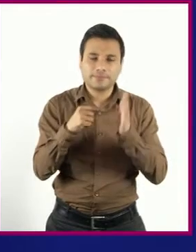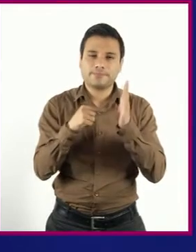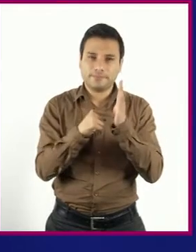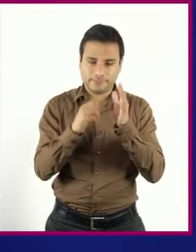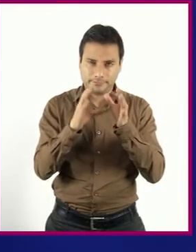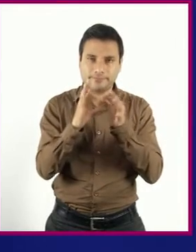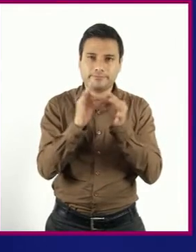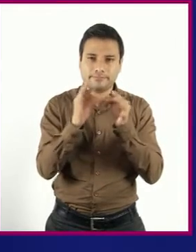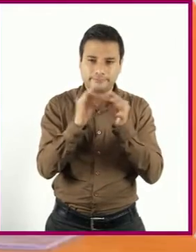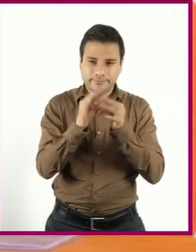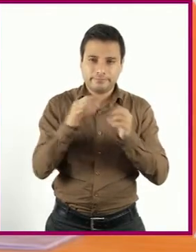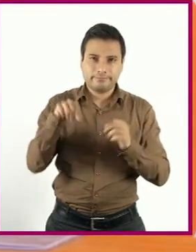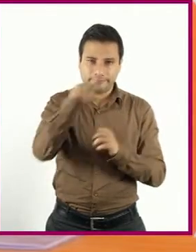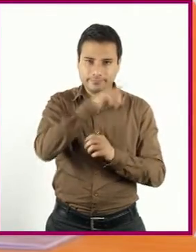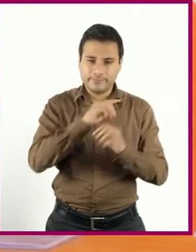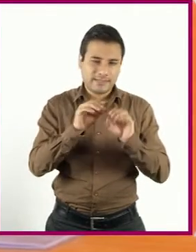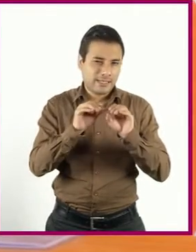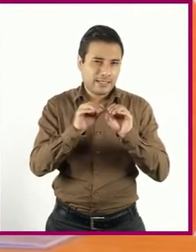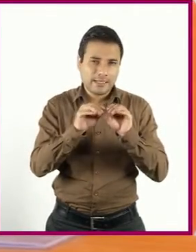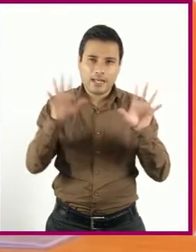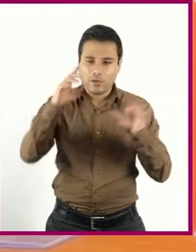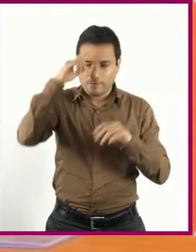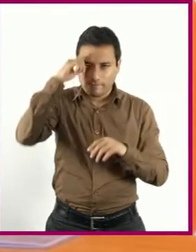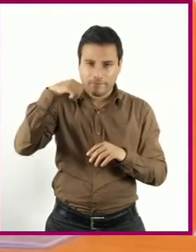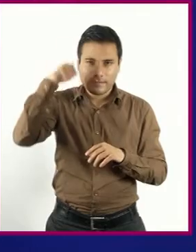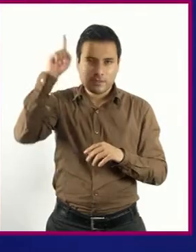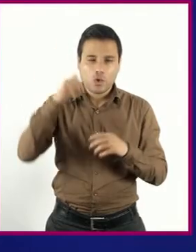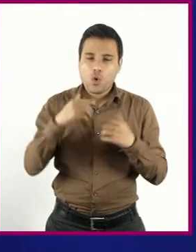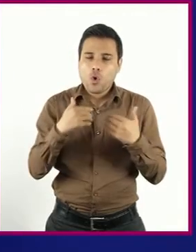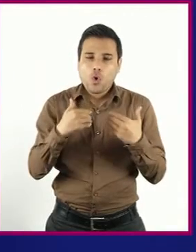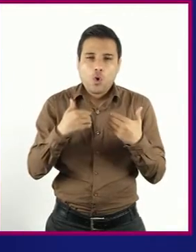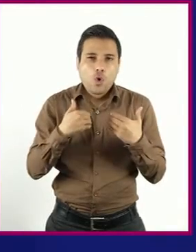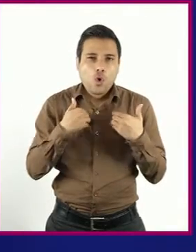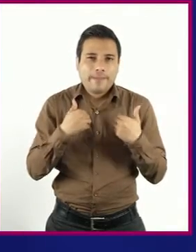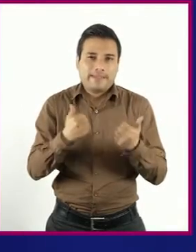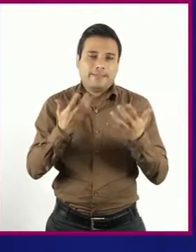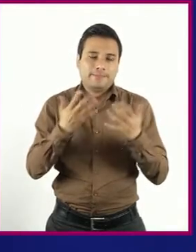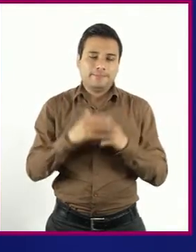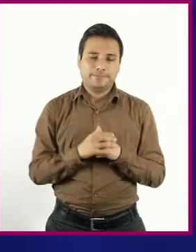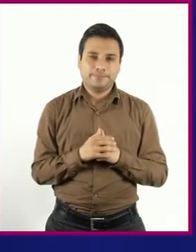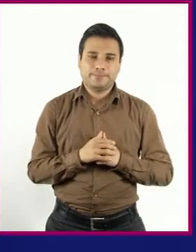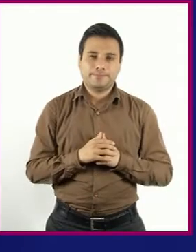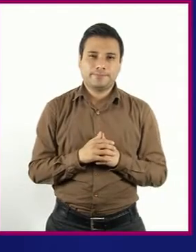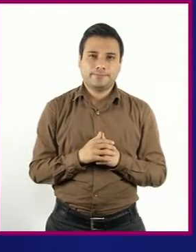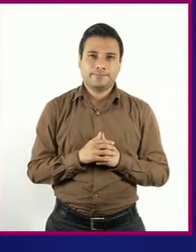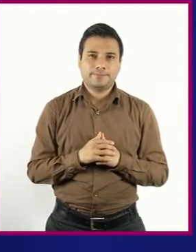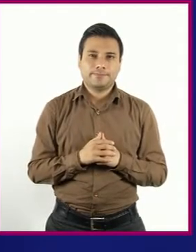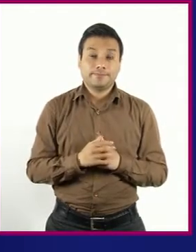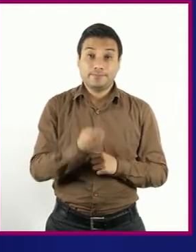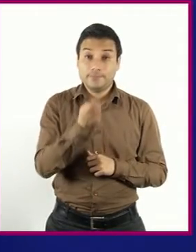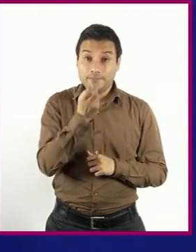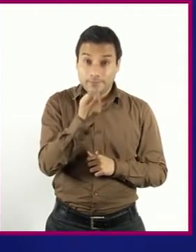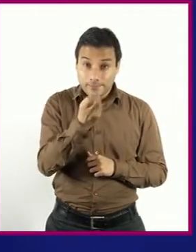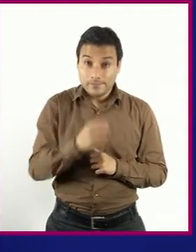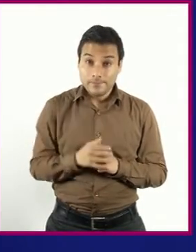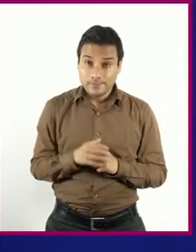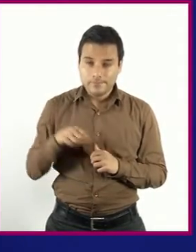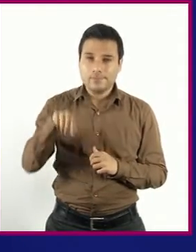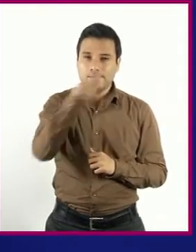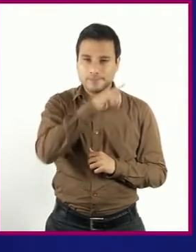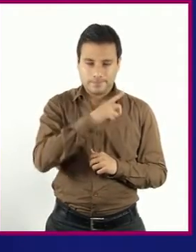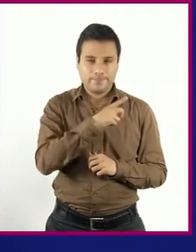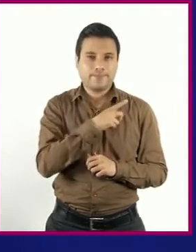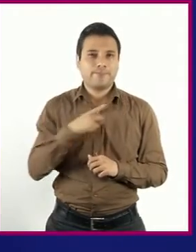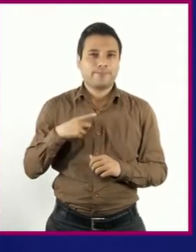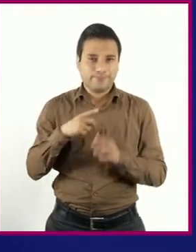deporte sea claro y fácil de entender para cualquier persona que quiera practicarlo. Por eso es importante aprender a escribir de